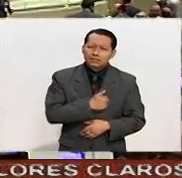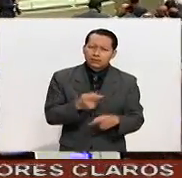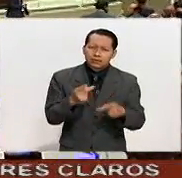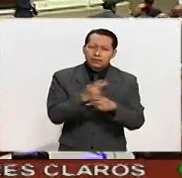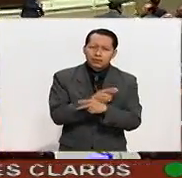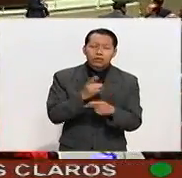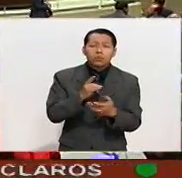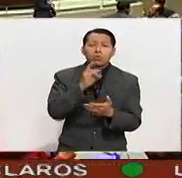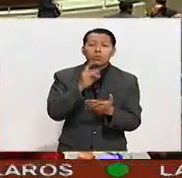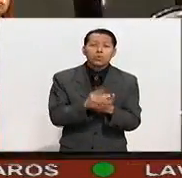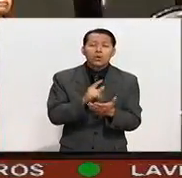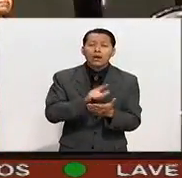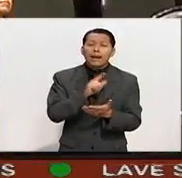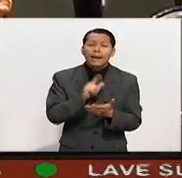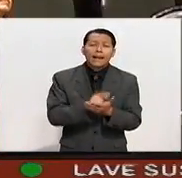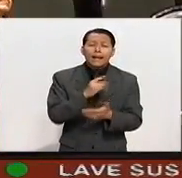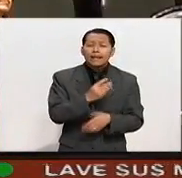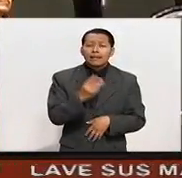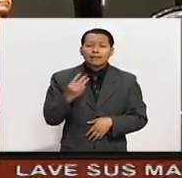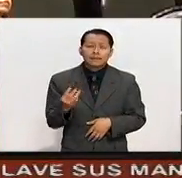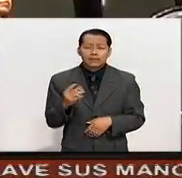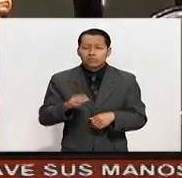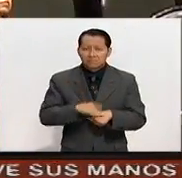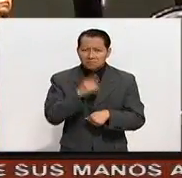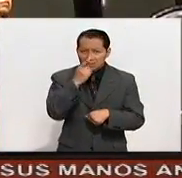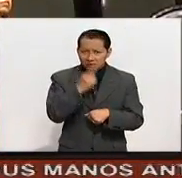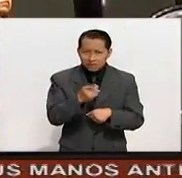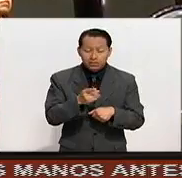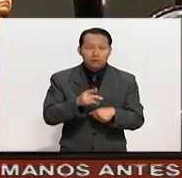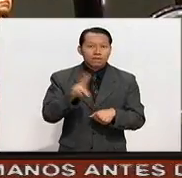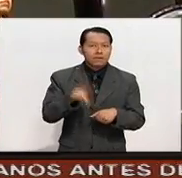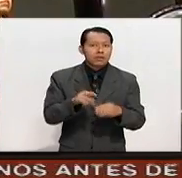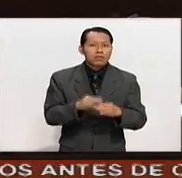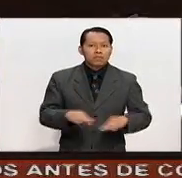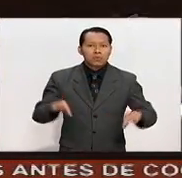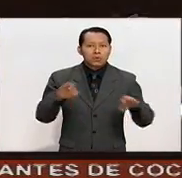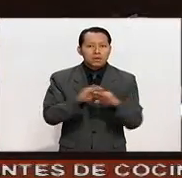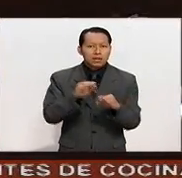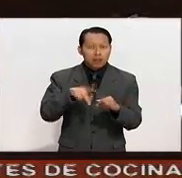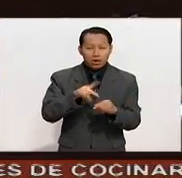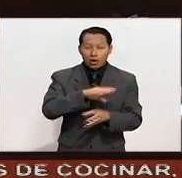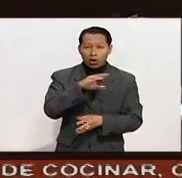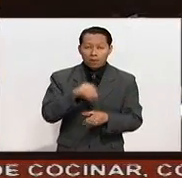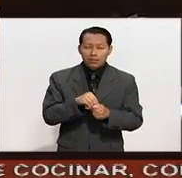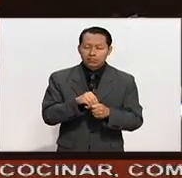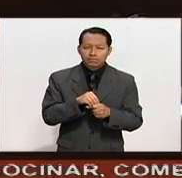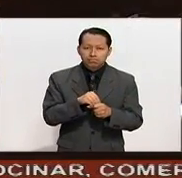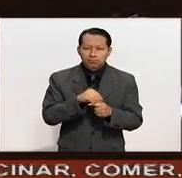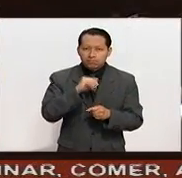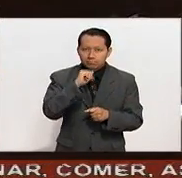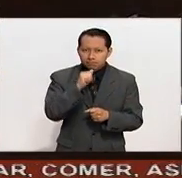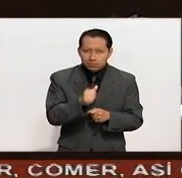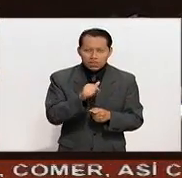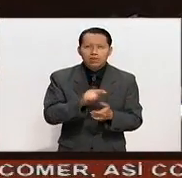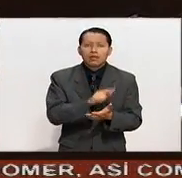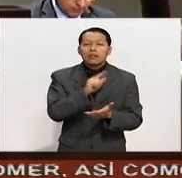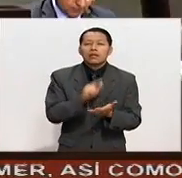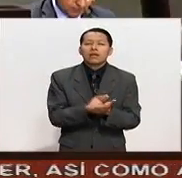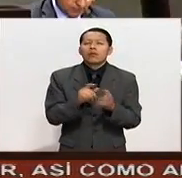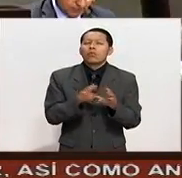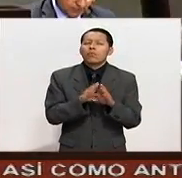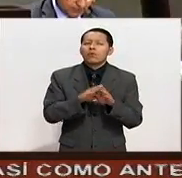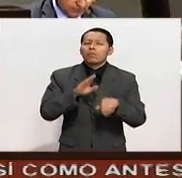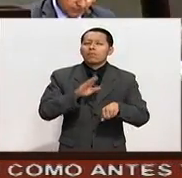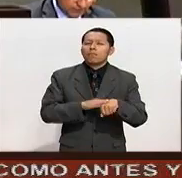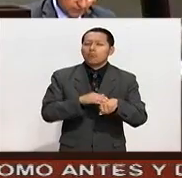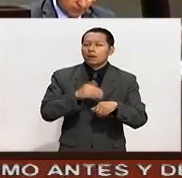solamente a la famosa ley 3 de 3, ya que dijo, es una parte muy importante, pero no lo es todo. Afirmó que la ley va mucho más allá